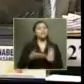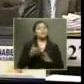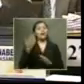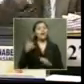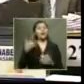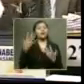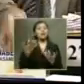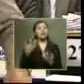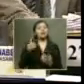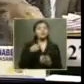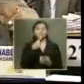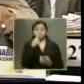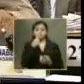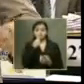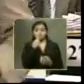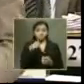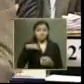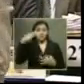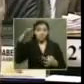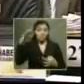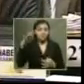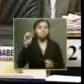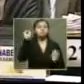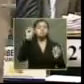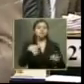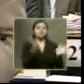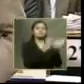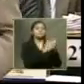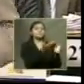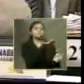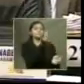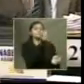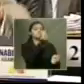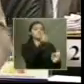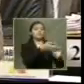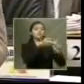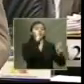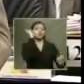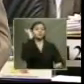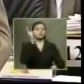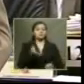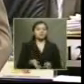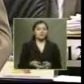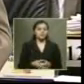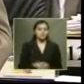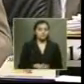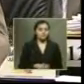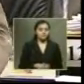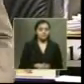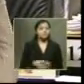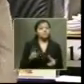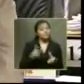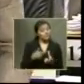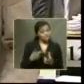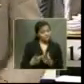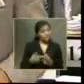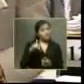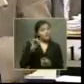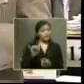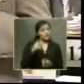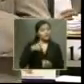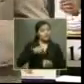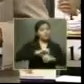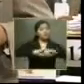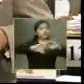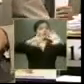por situaciones de índole política, pedirle la revocatoria del mandato al que le ganó las elecciones. Entonces hay que establecer en forma